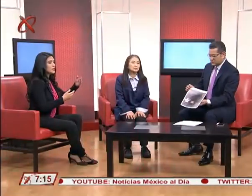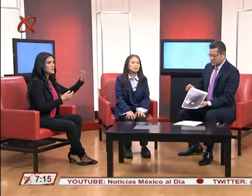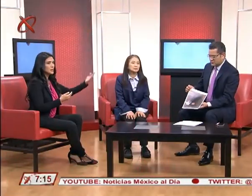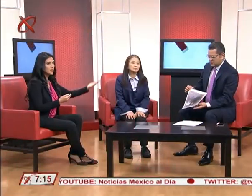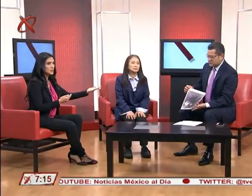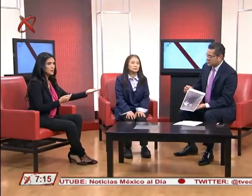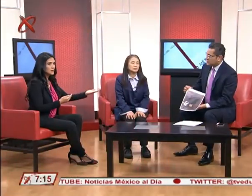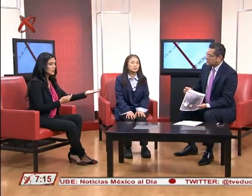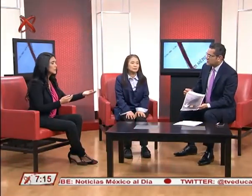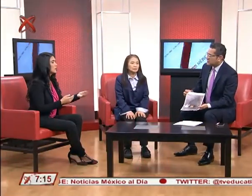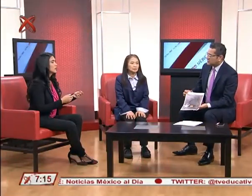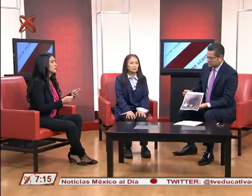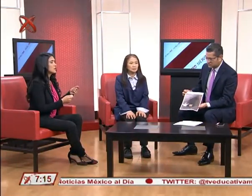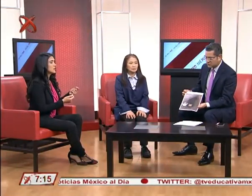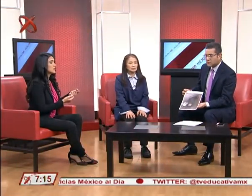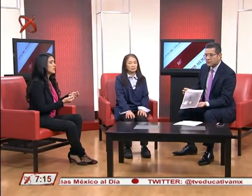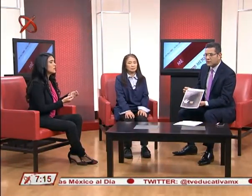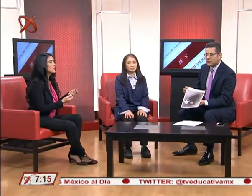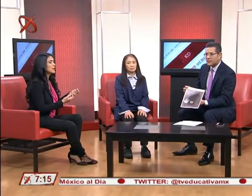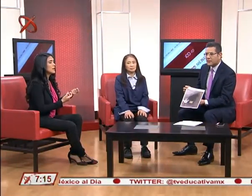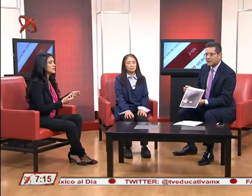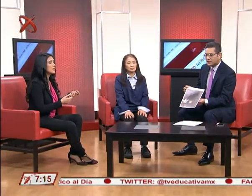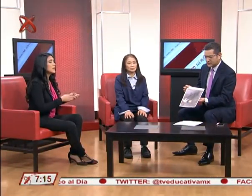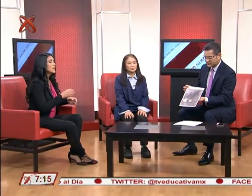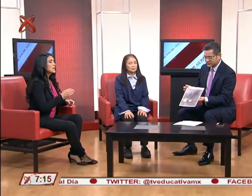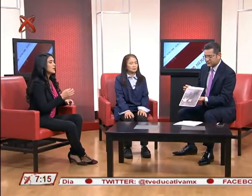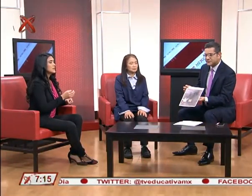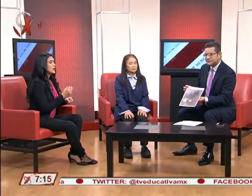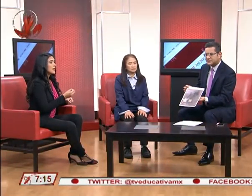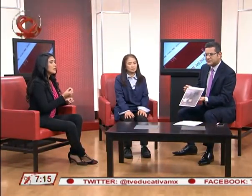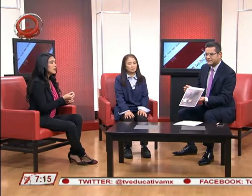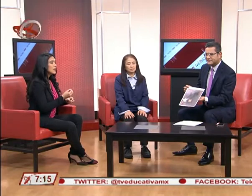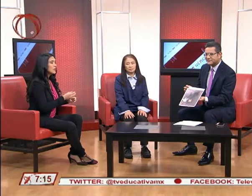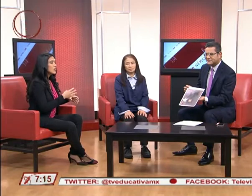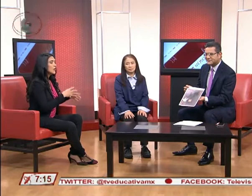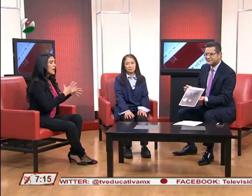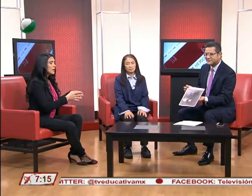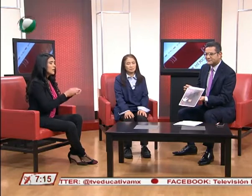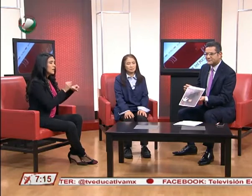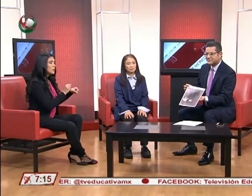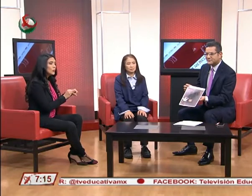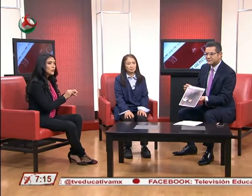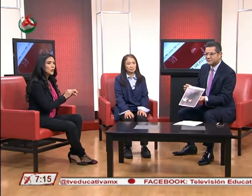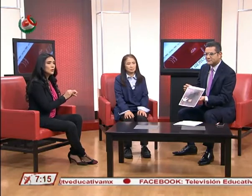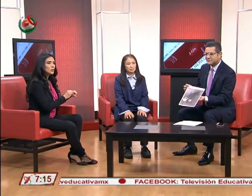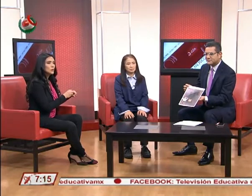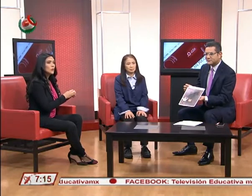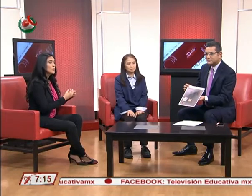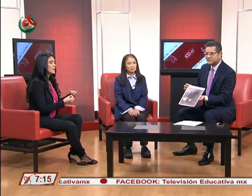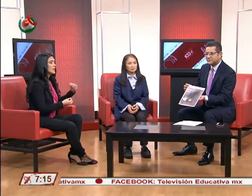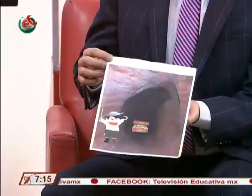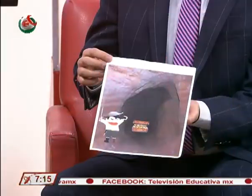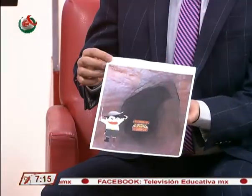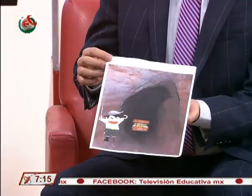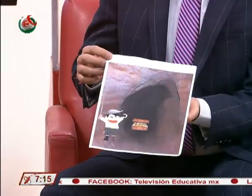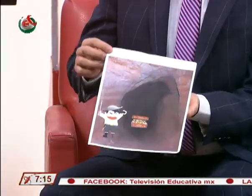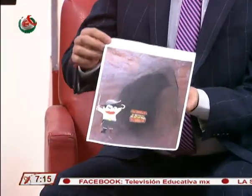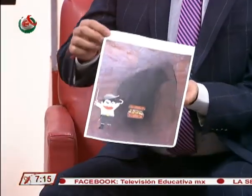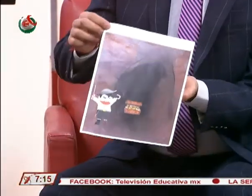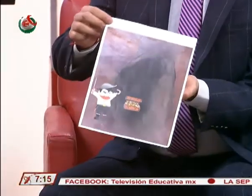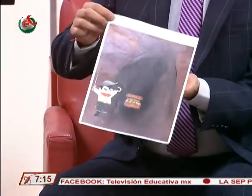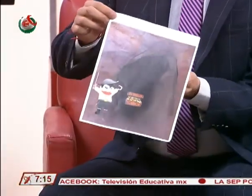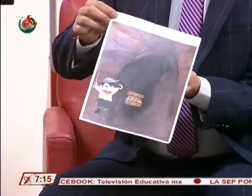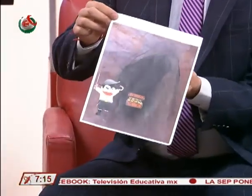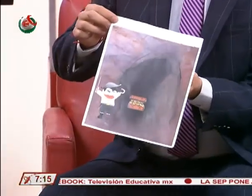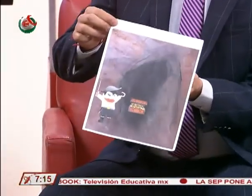occidental era precisamente este dibujo. Entonces, este dibujo ya dice que si realmente uno cava en el punto, uno encuentra el tesoro, y